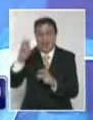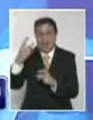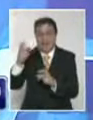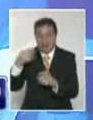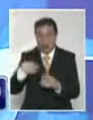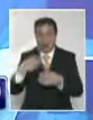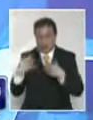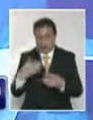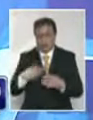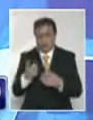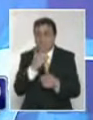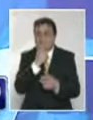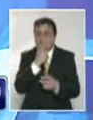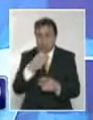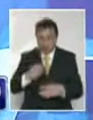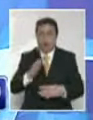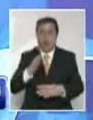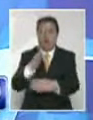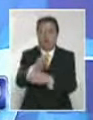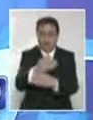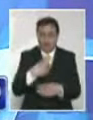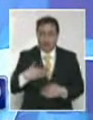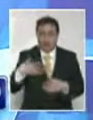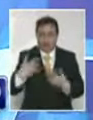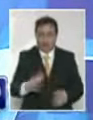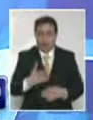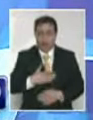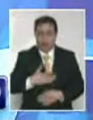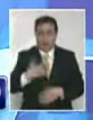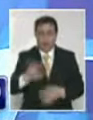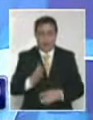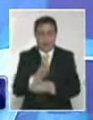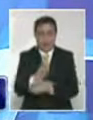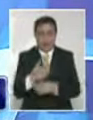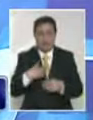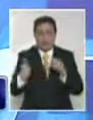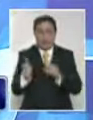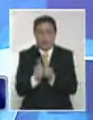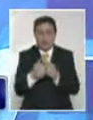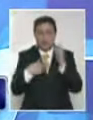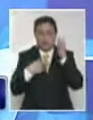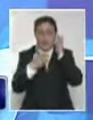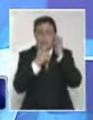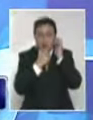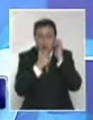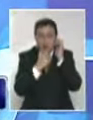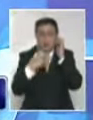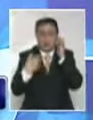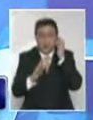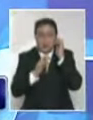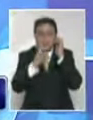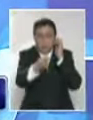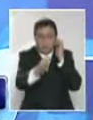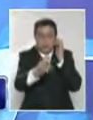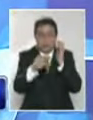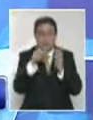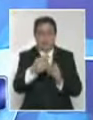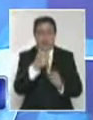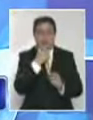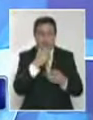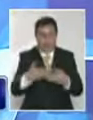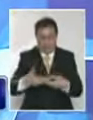esa trágica historia de esos crímenes, todo lo hicimos, hicimos reportaje, publicamos, o sea, esas